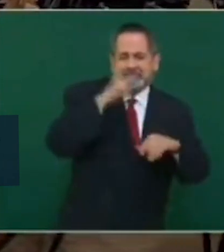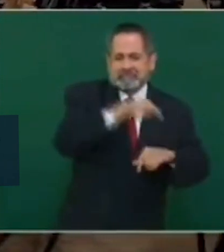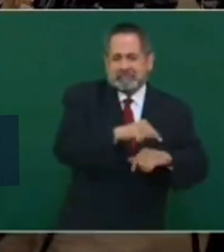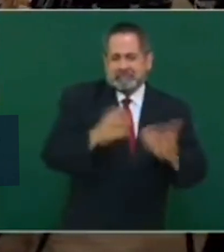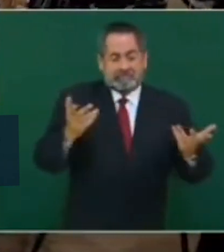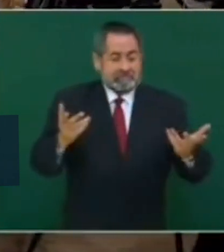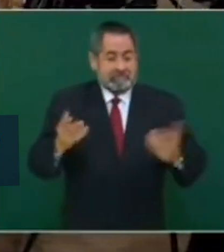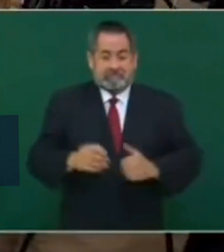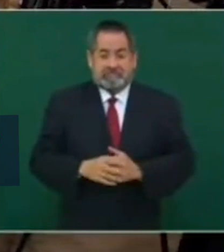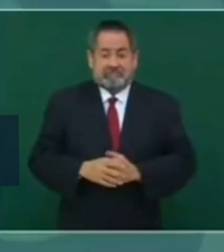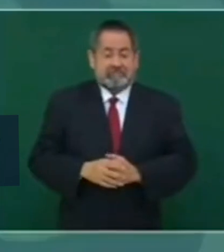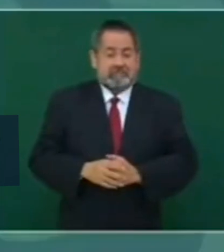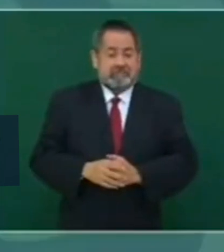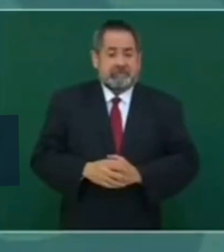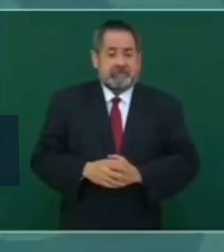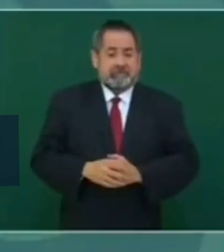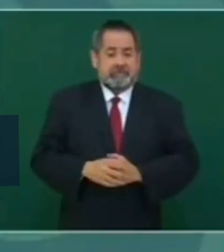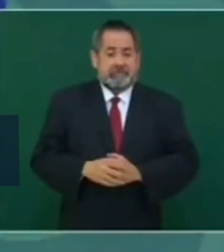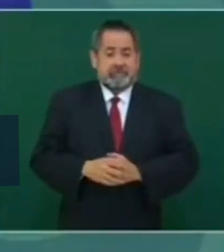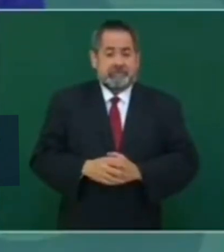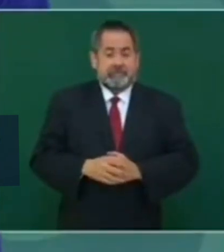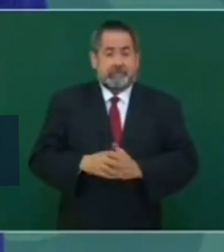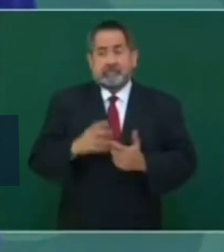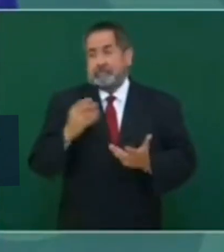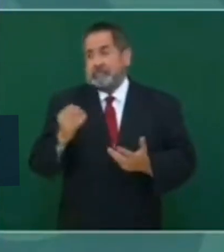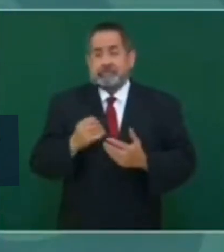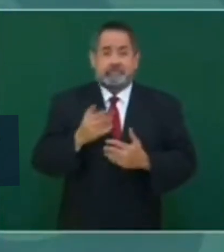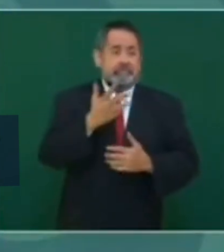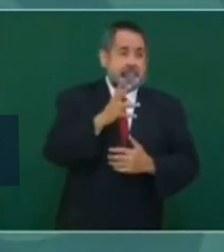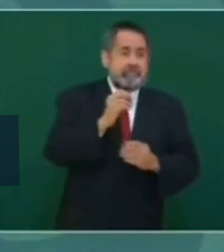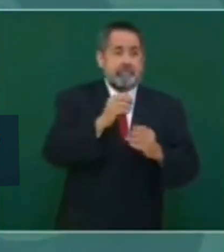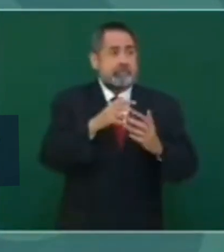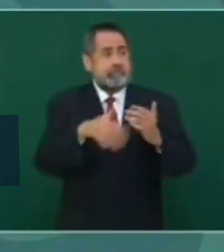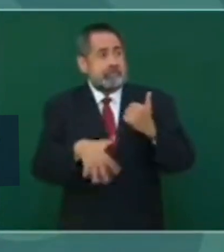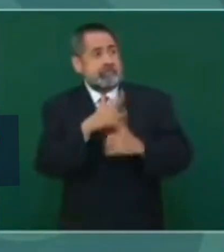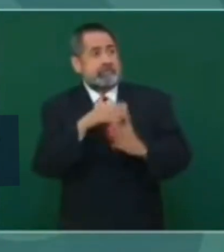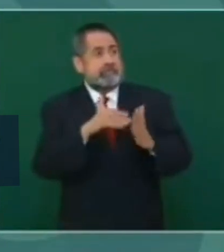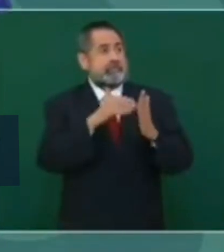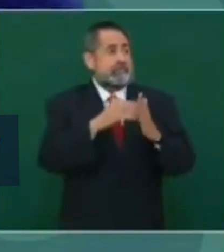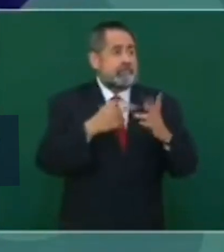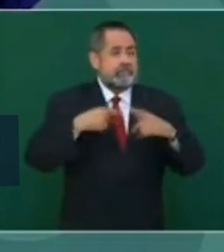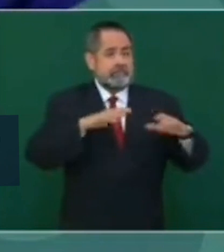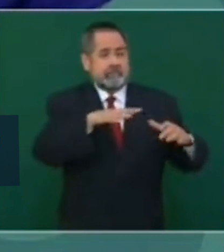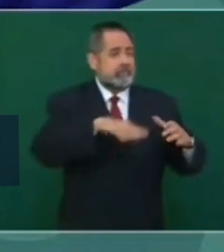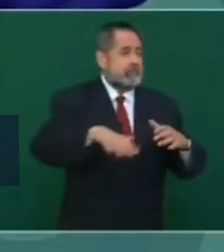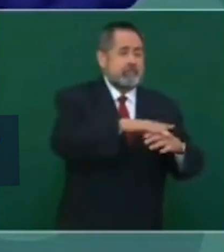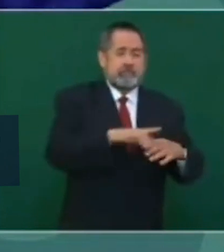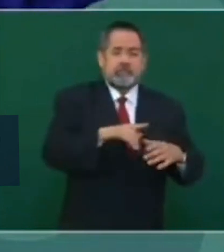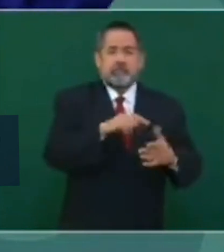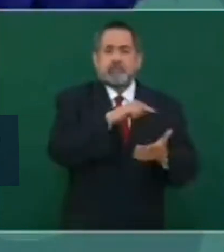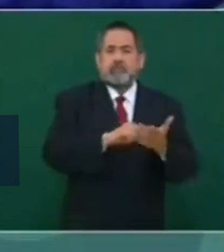porque ni modo que haya 10 millones 15 millones de las lomas no extendido